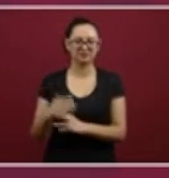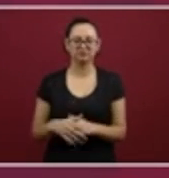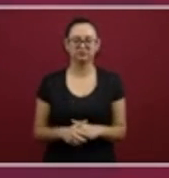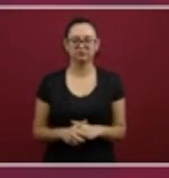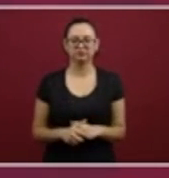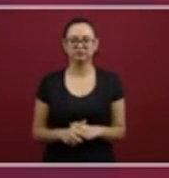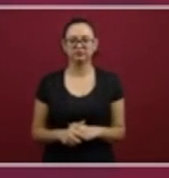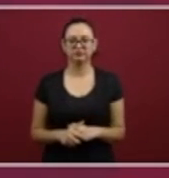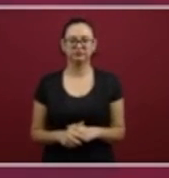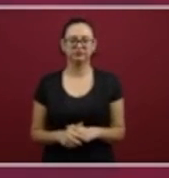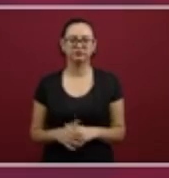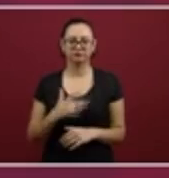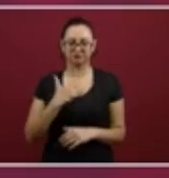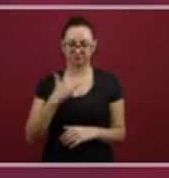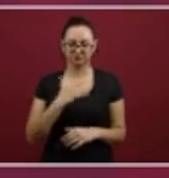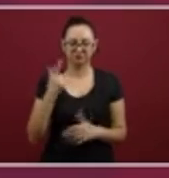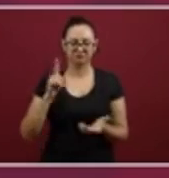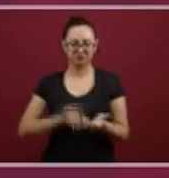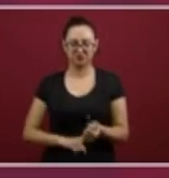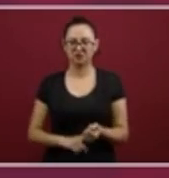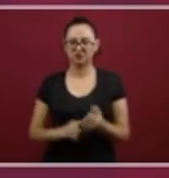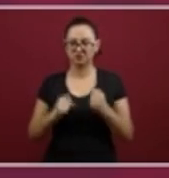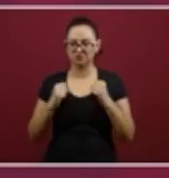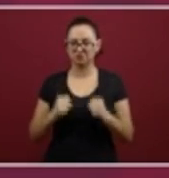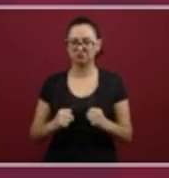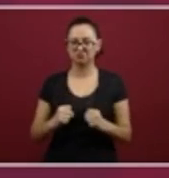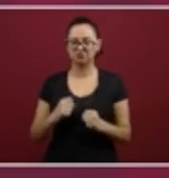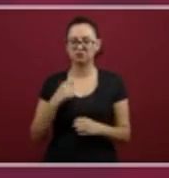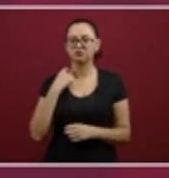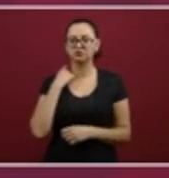con convicciones.